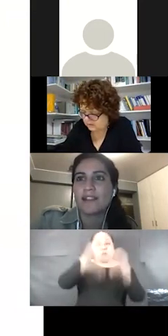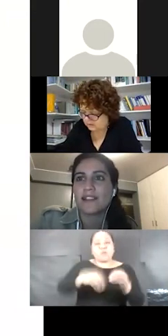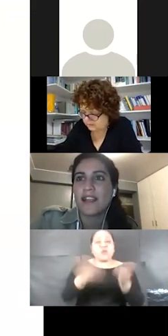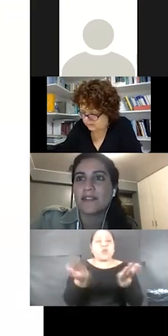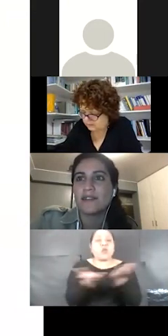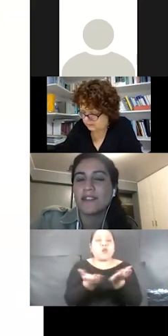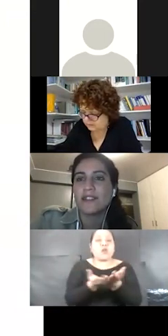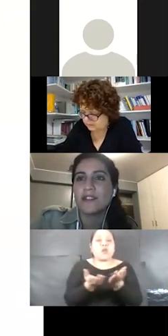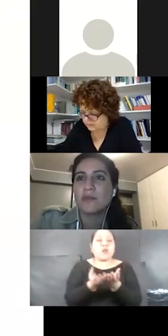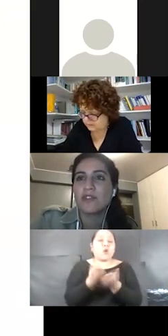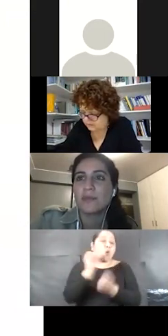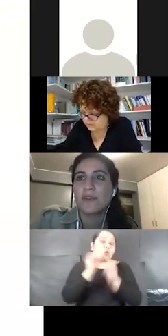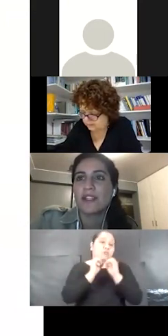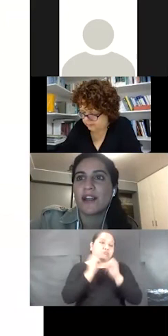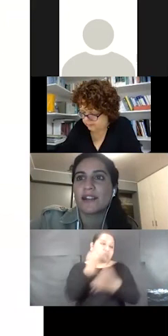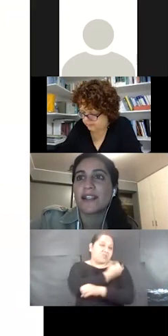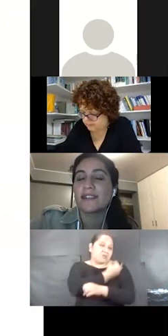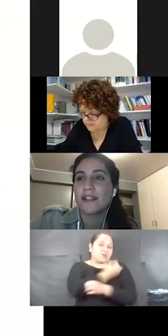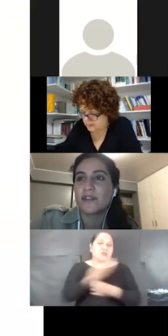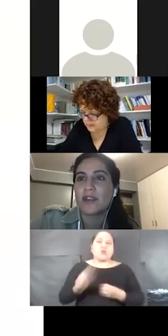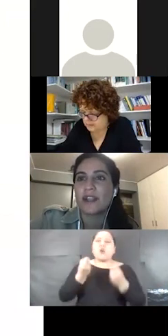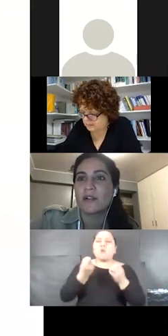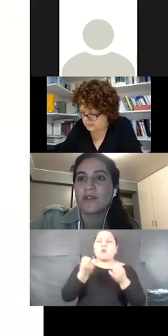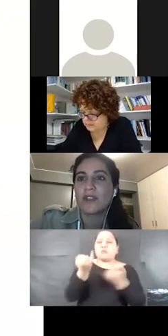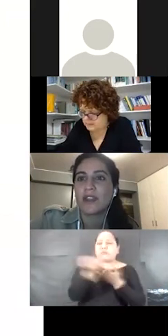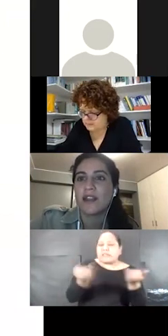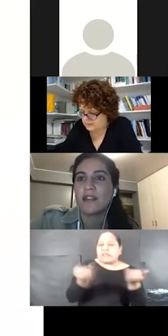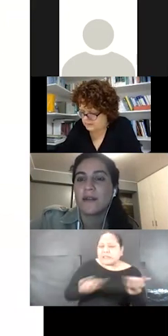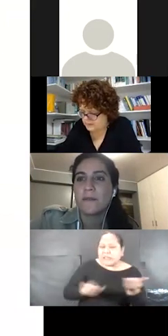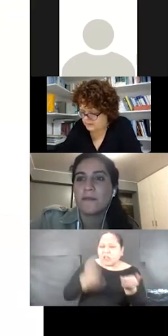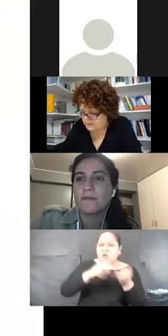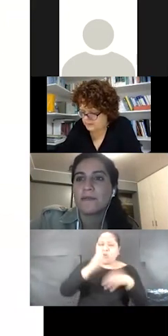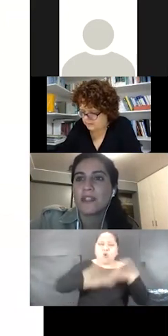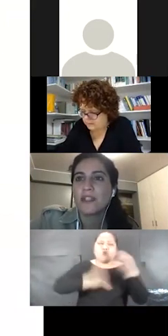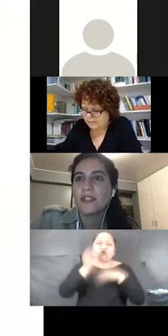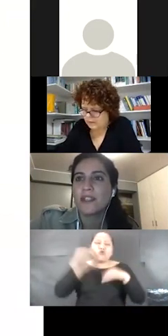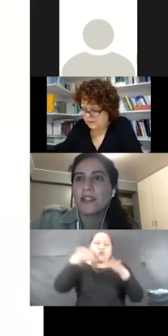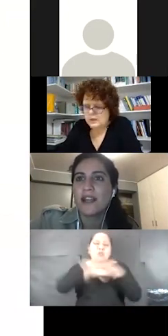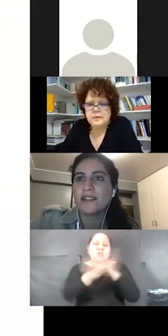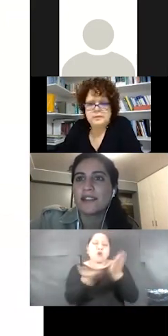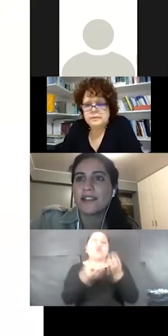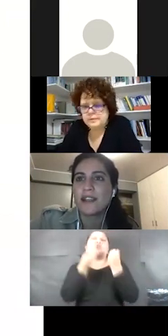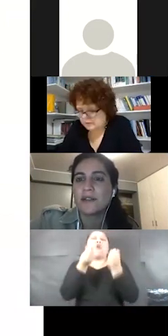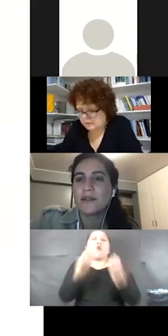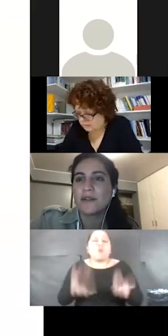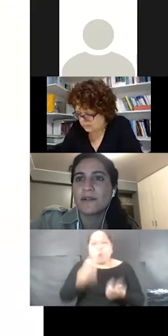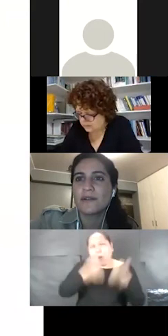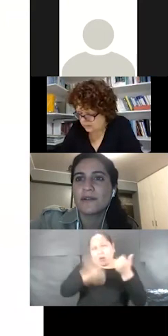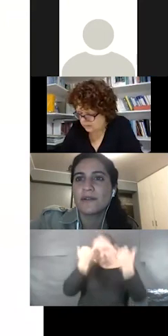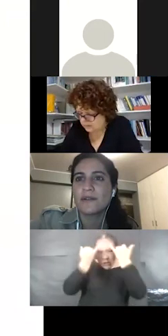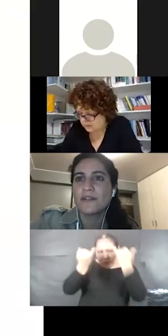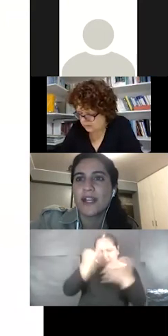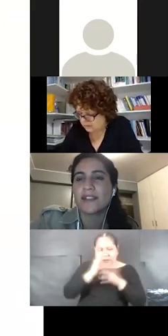del diseño, qué criterios se deberían considerar? Y el